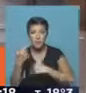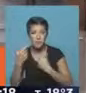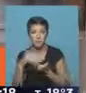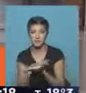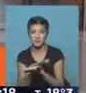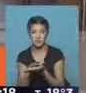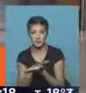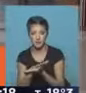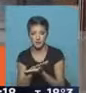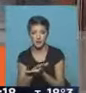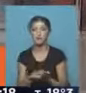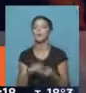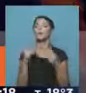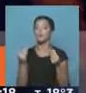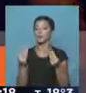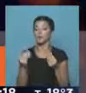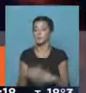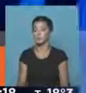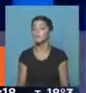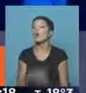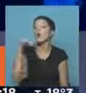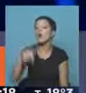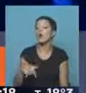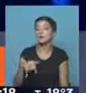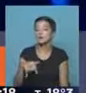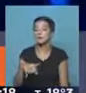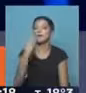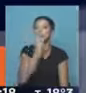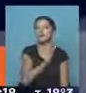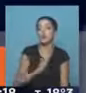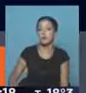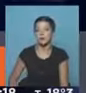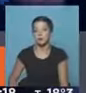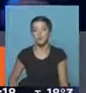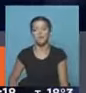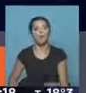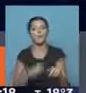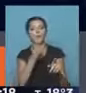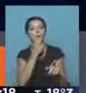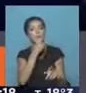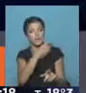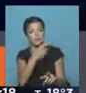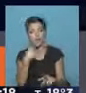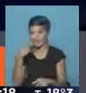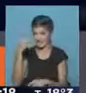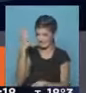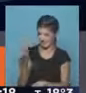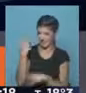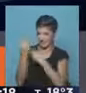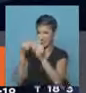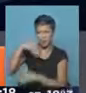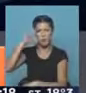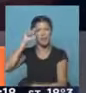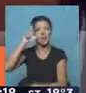porque hoy por hoy un gobierno que intenta ponerle, por ejemplo, como dice Mélenchon,